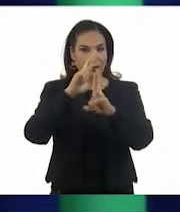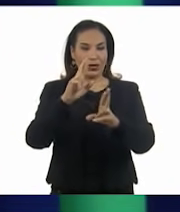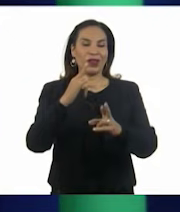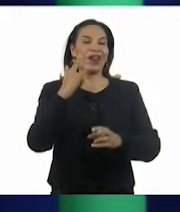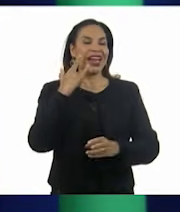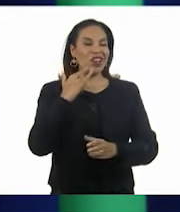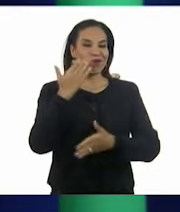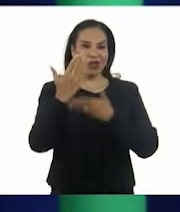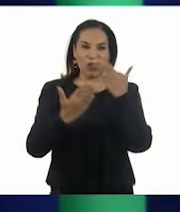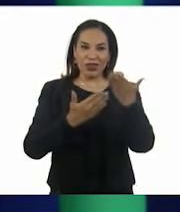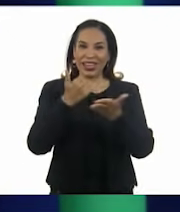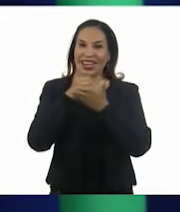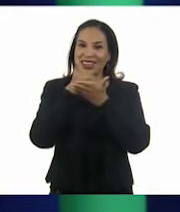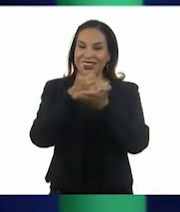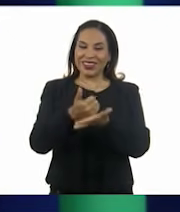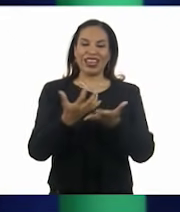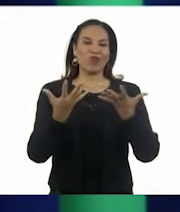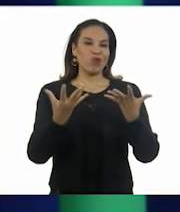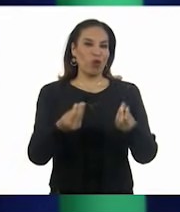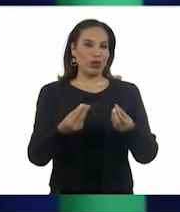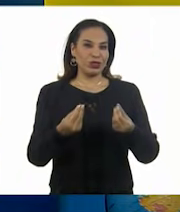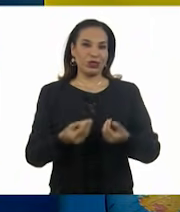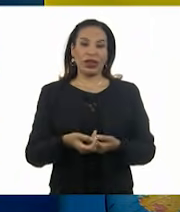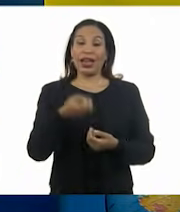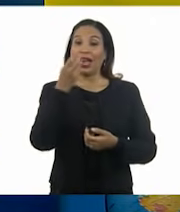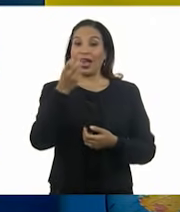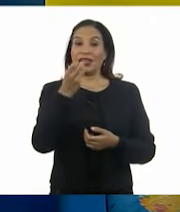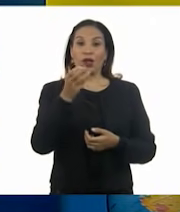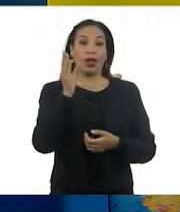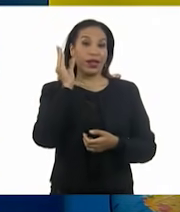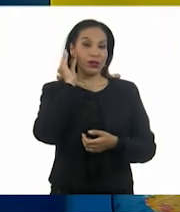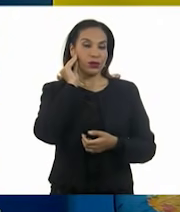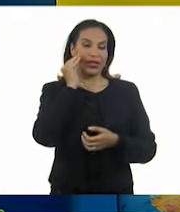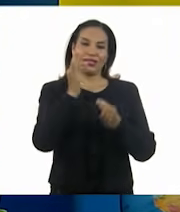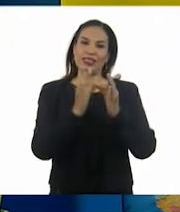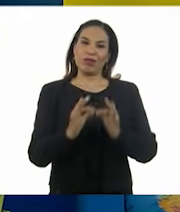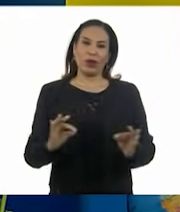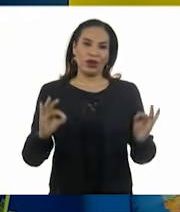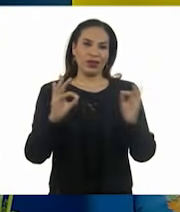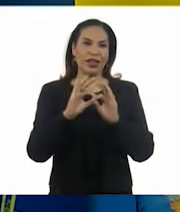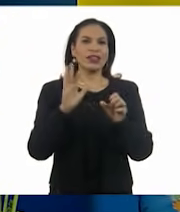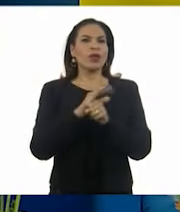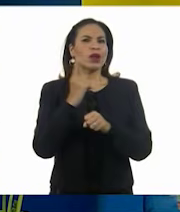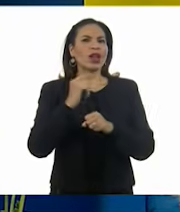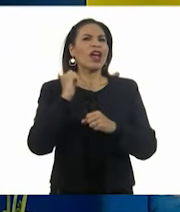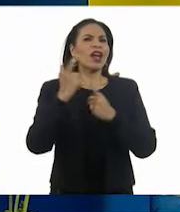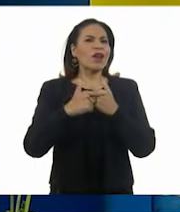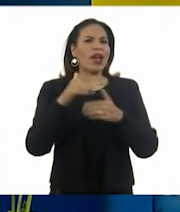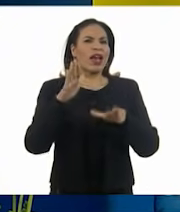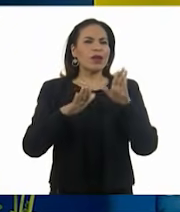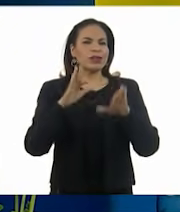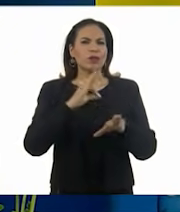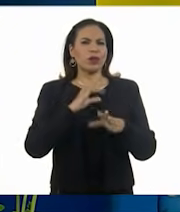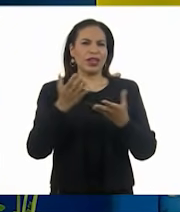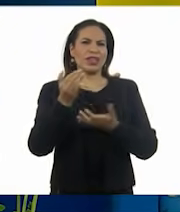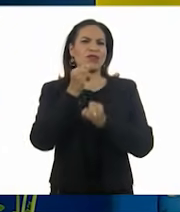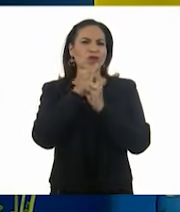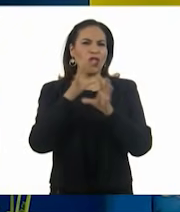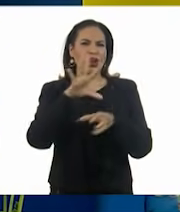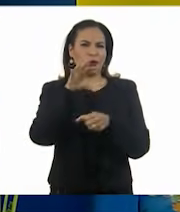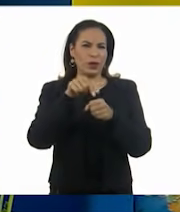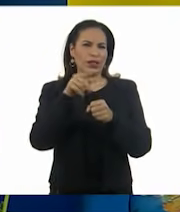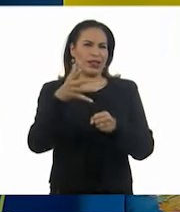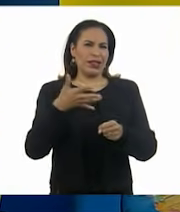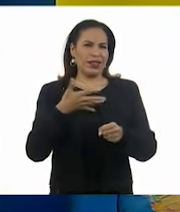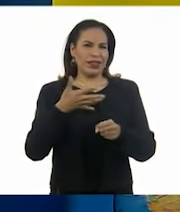y amabilidad te ayudará mucho. Eso de escuchar es muy importante porque luego podemos complementar la información que